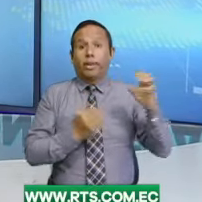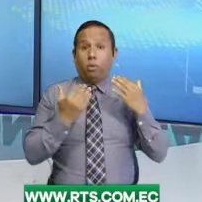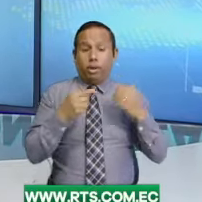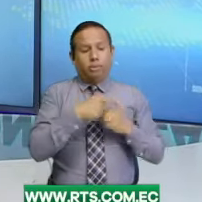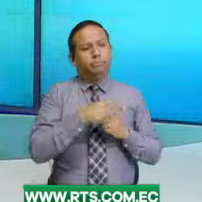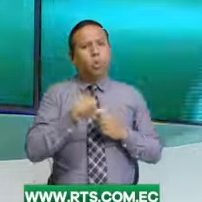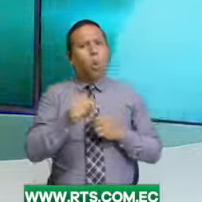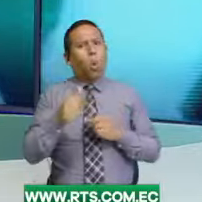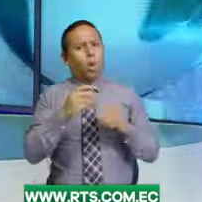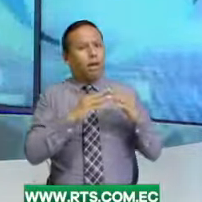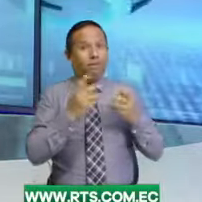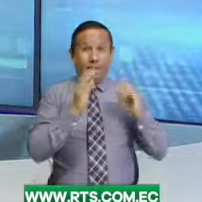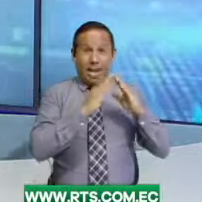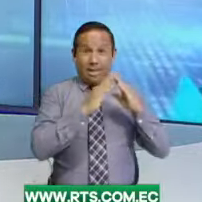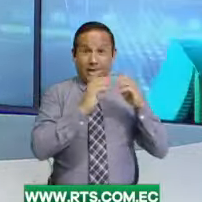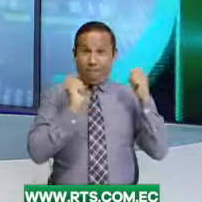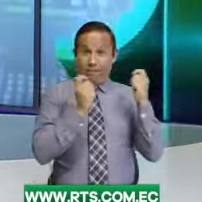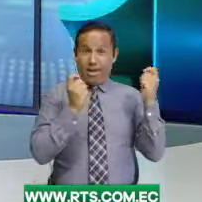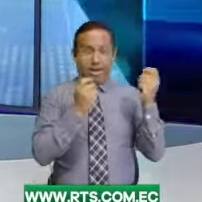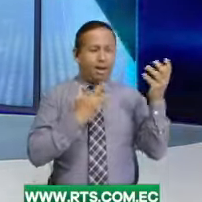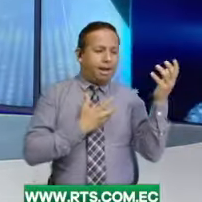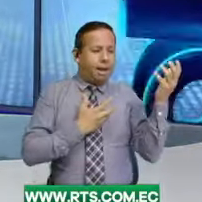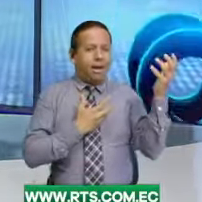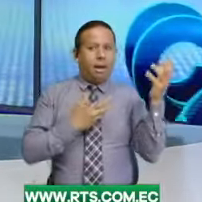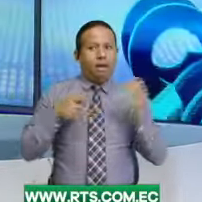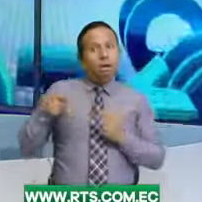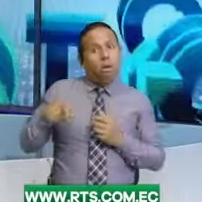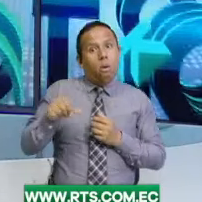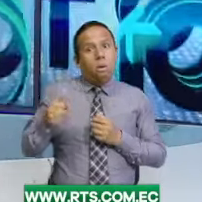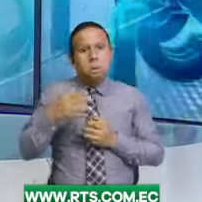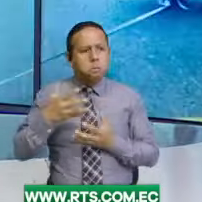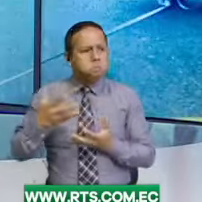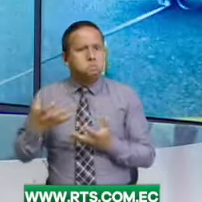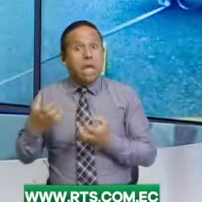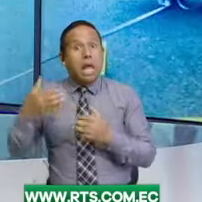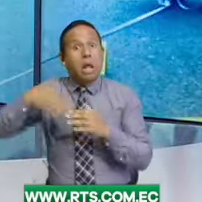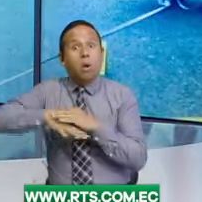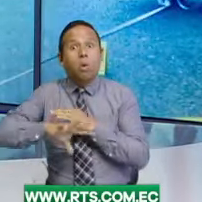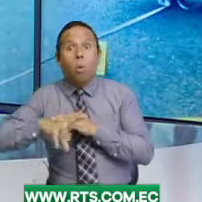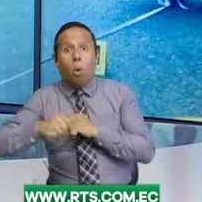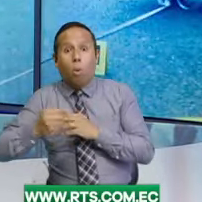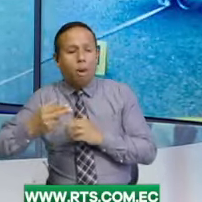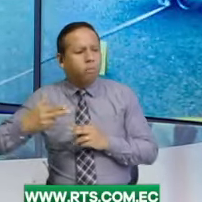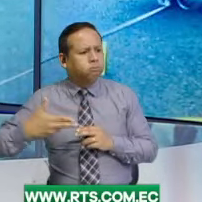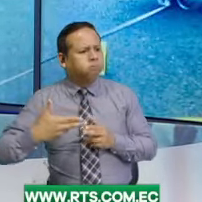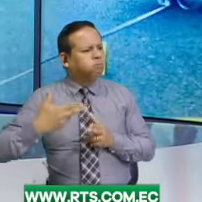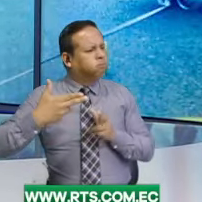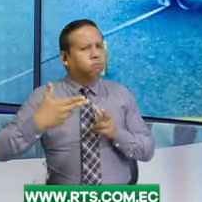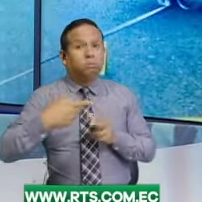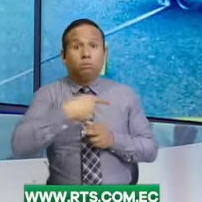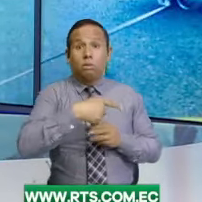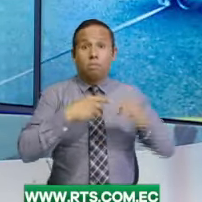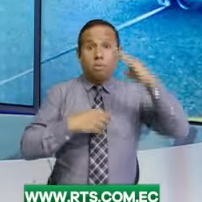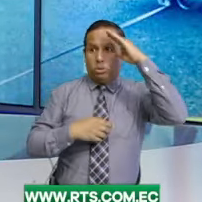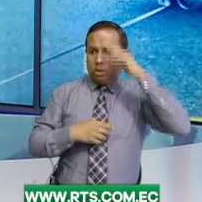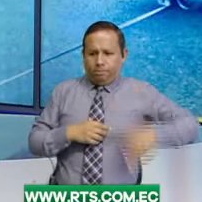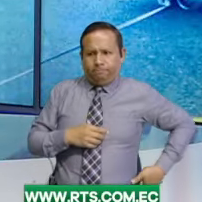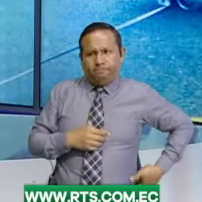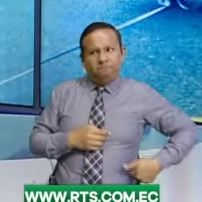Sujetos armados entraron a la casa donde se realizaba la fiesta para robar. El gendarme usó el arma de dotación, pero